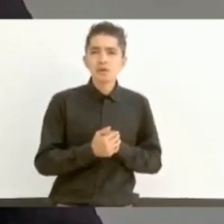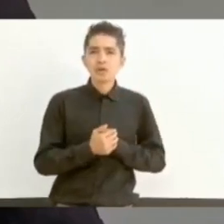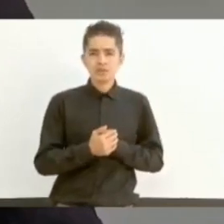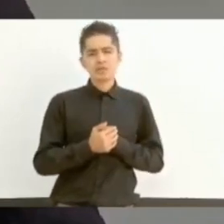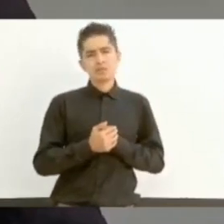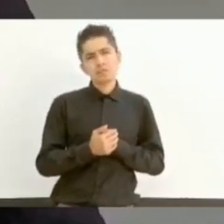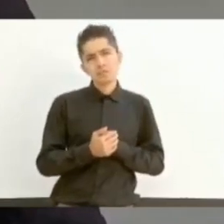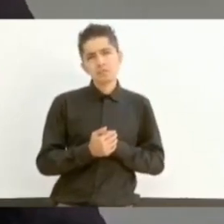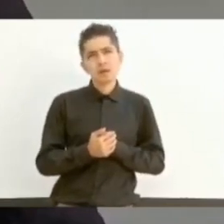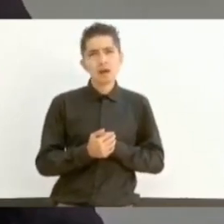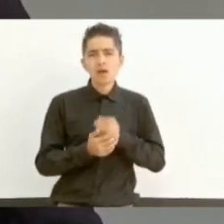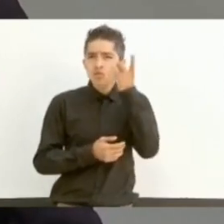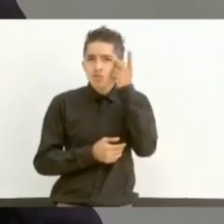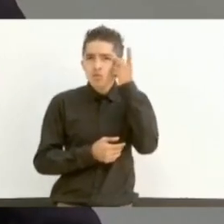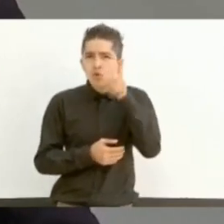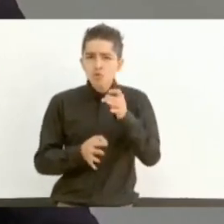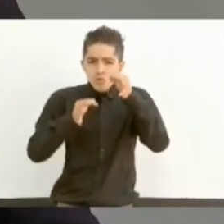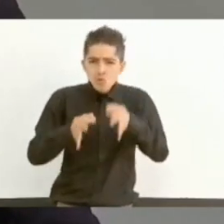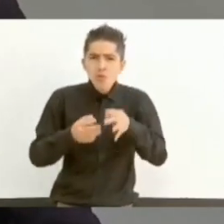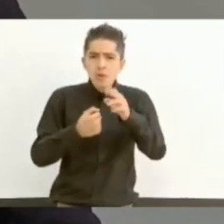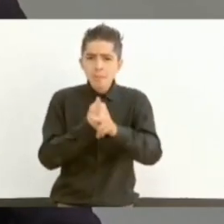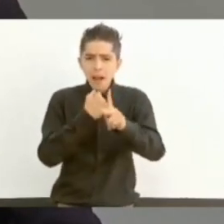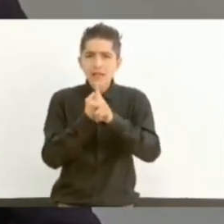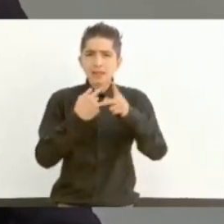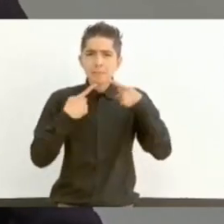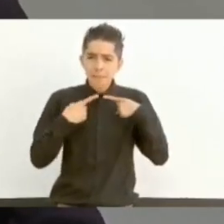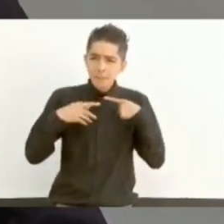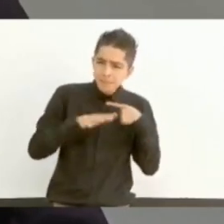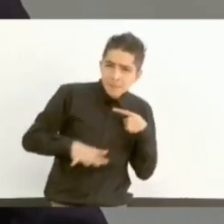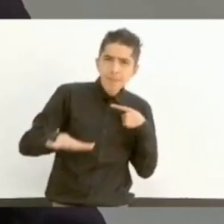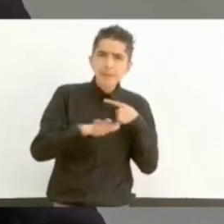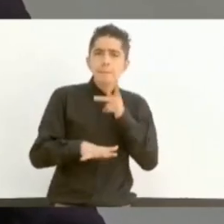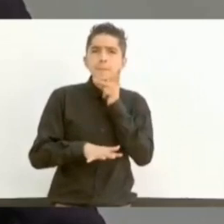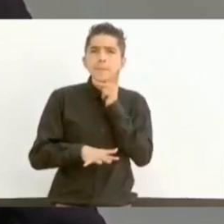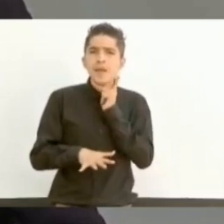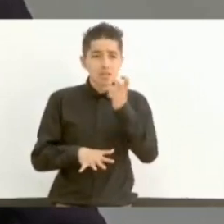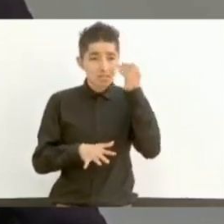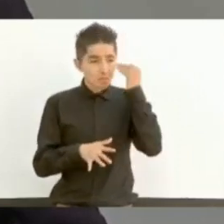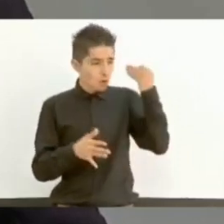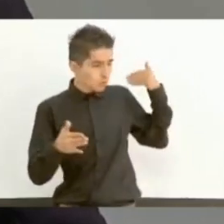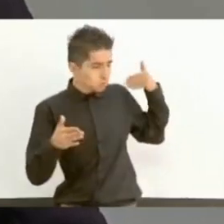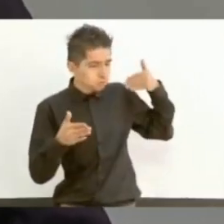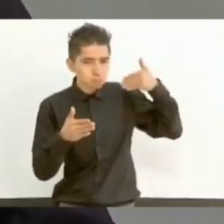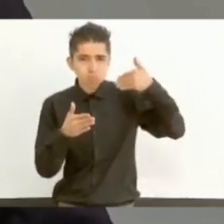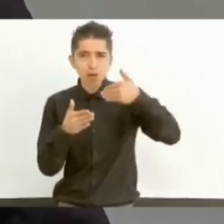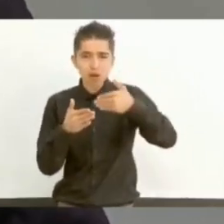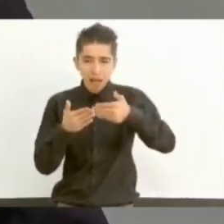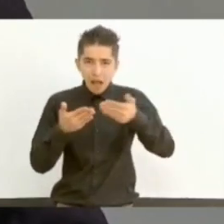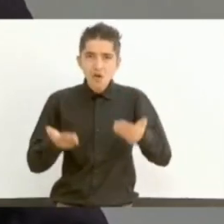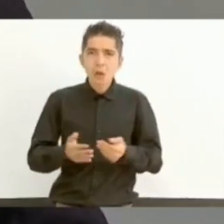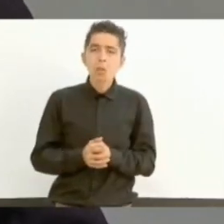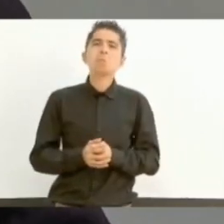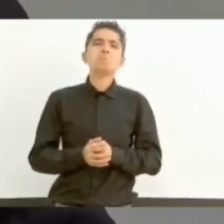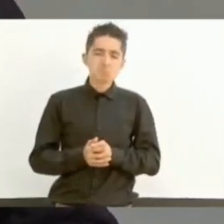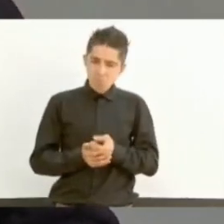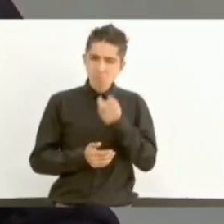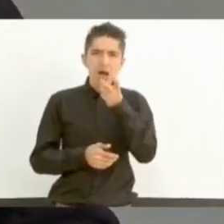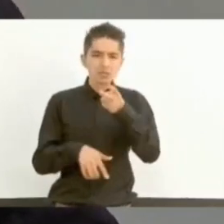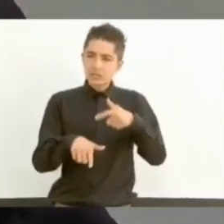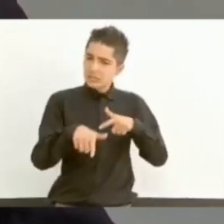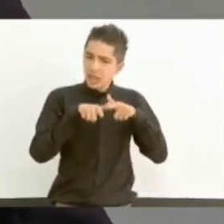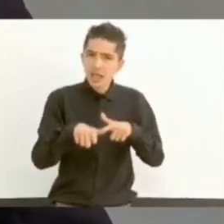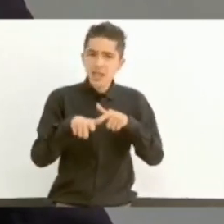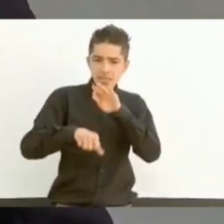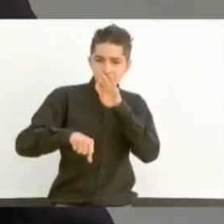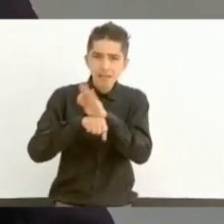Petróleo que es del pueblo, que es de la nación desde entonces y que vamos a seguir